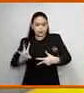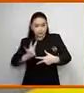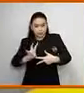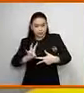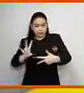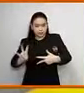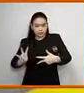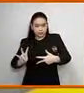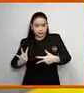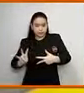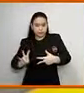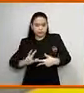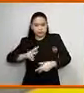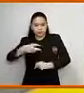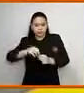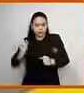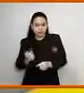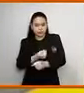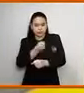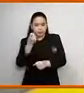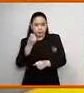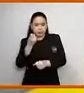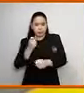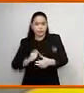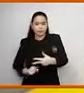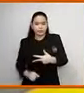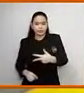77, tercer y decisivo número.